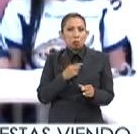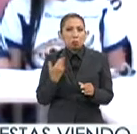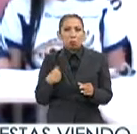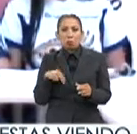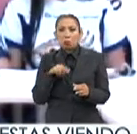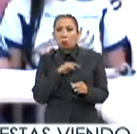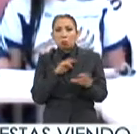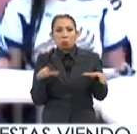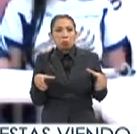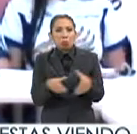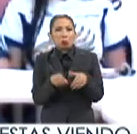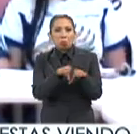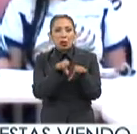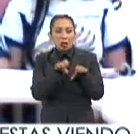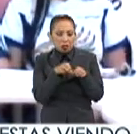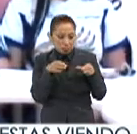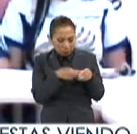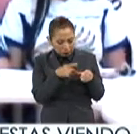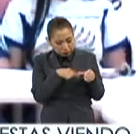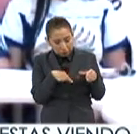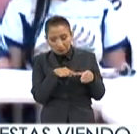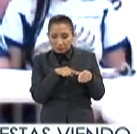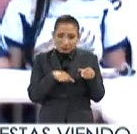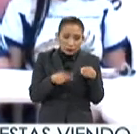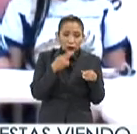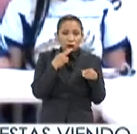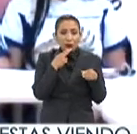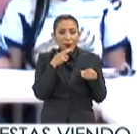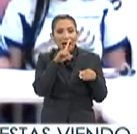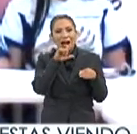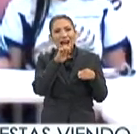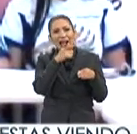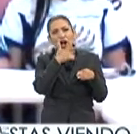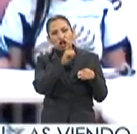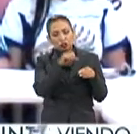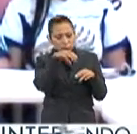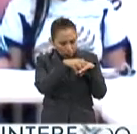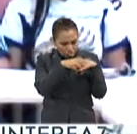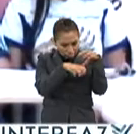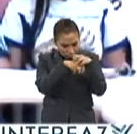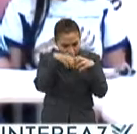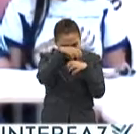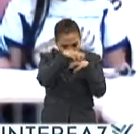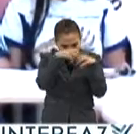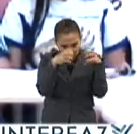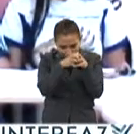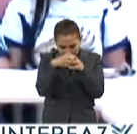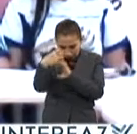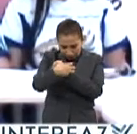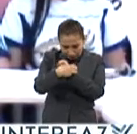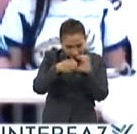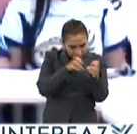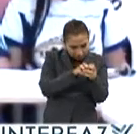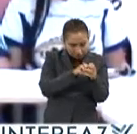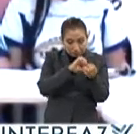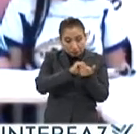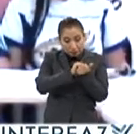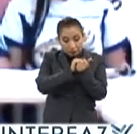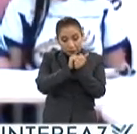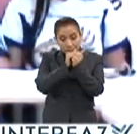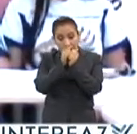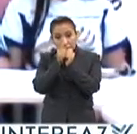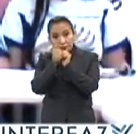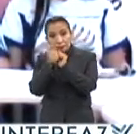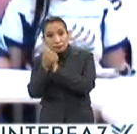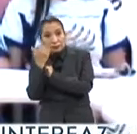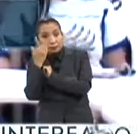éramos un equipo que usaba Legos. Entonces, pasó un cierto